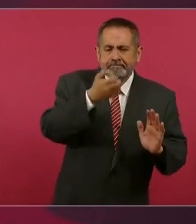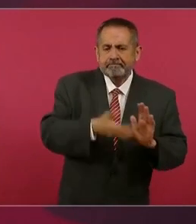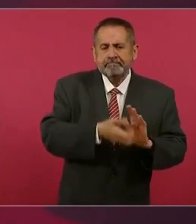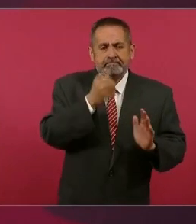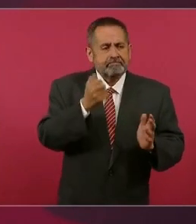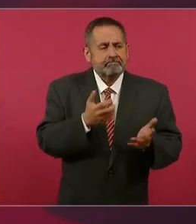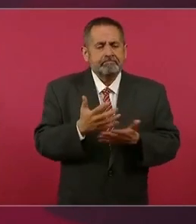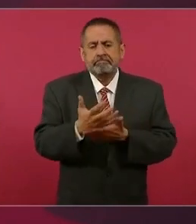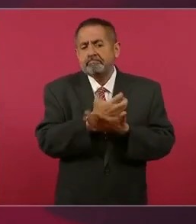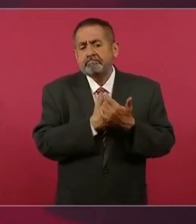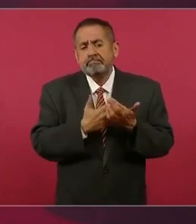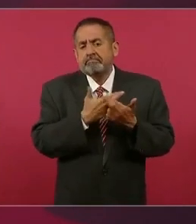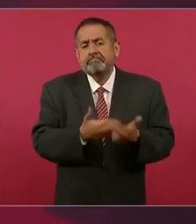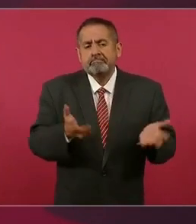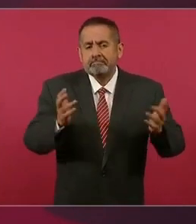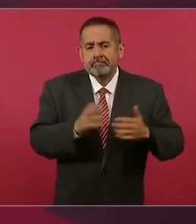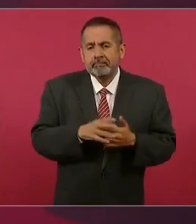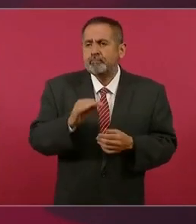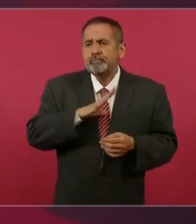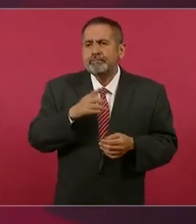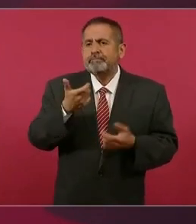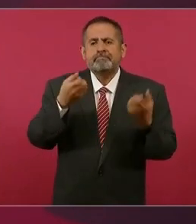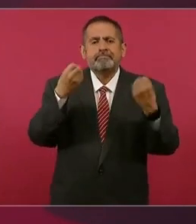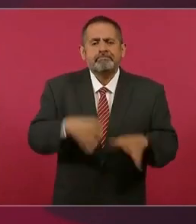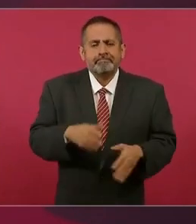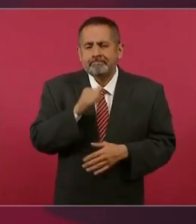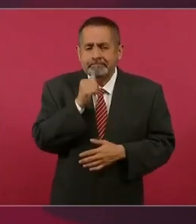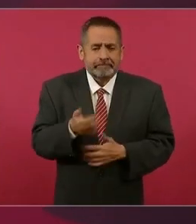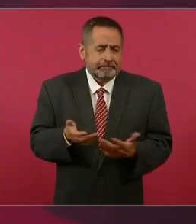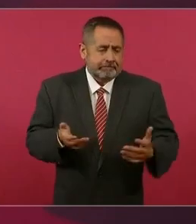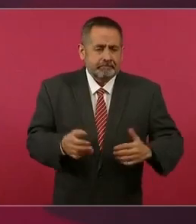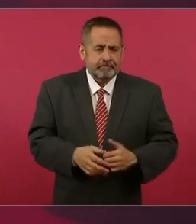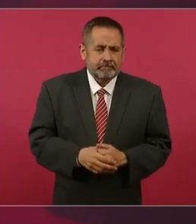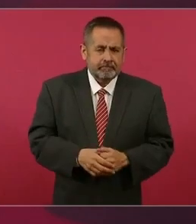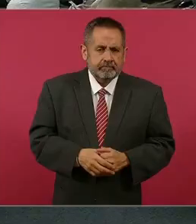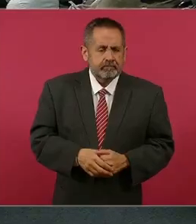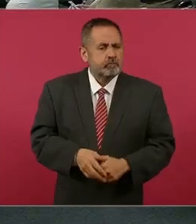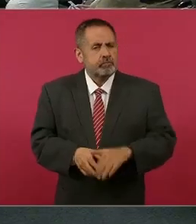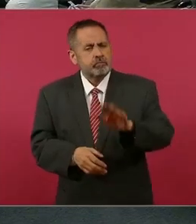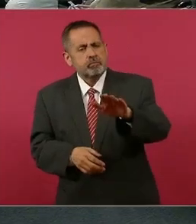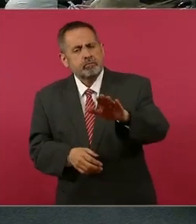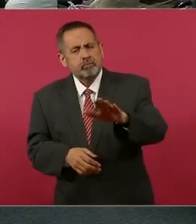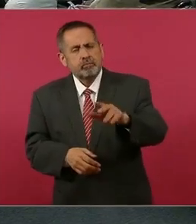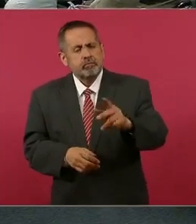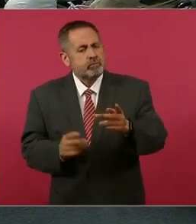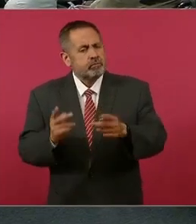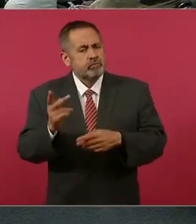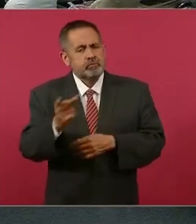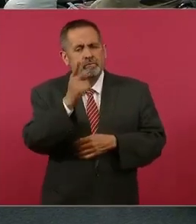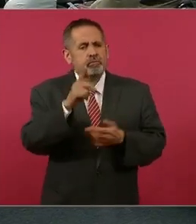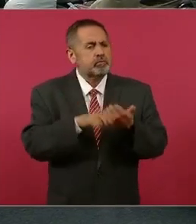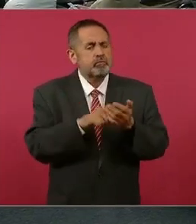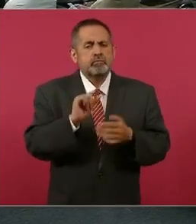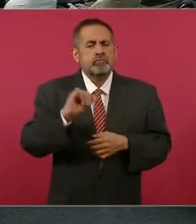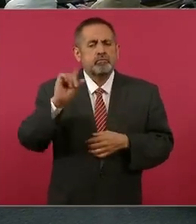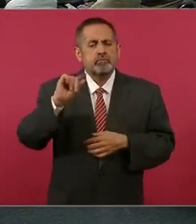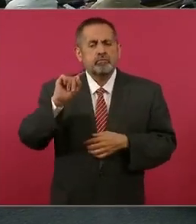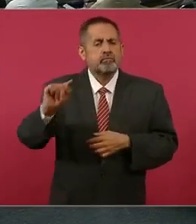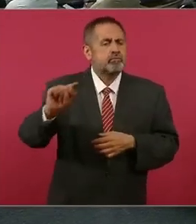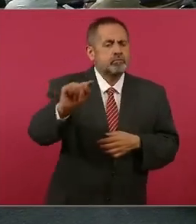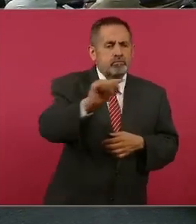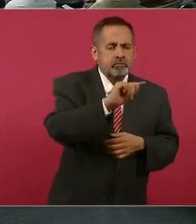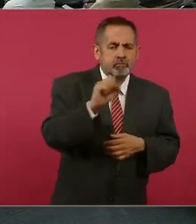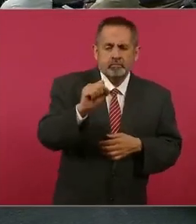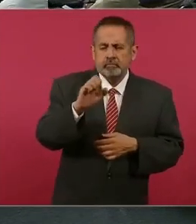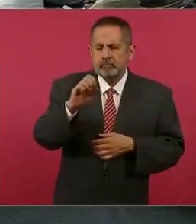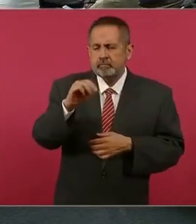y entonces no se puede perder. Y además se consultó a varias autoridades como